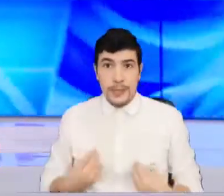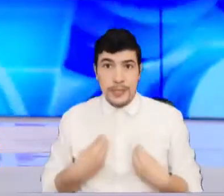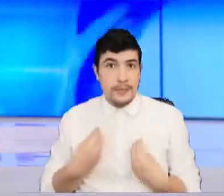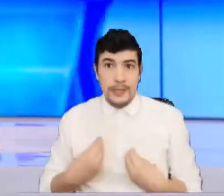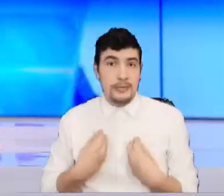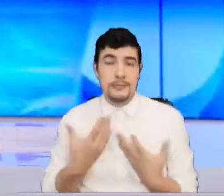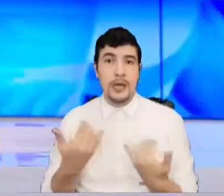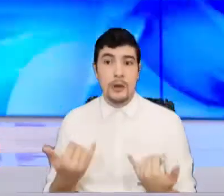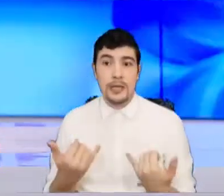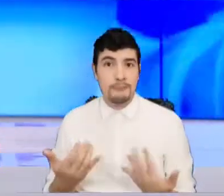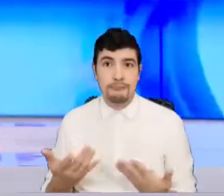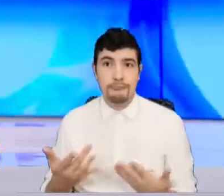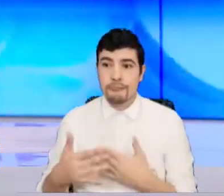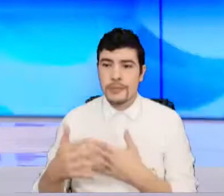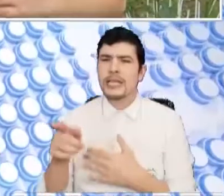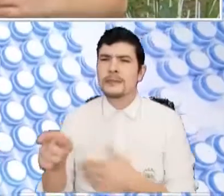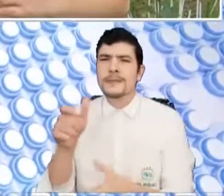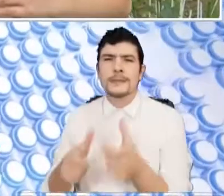los damnificados?